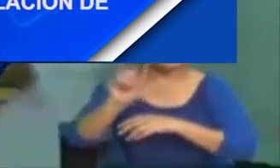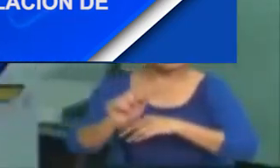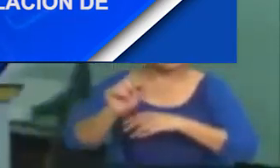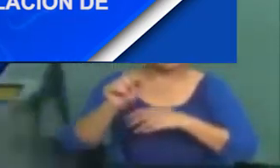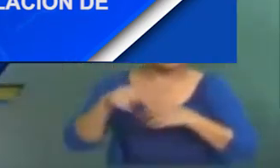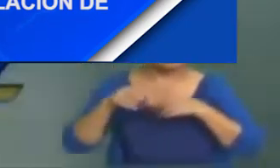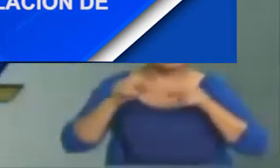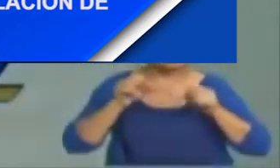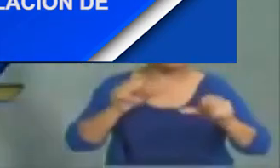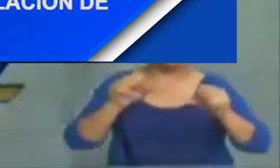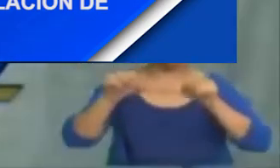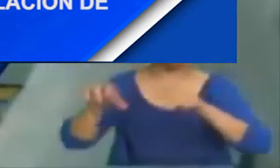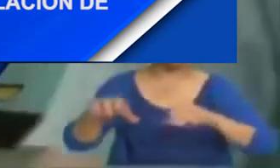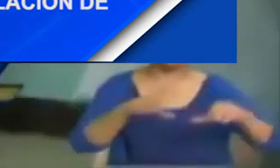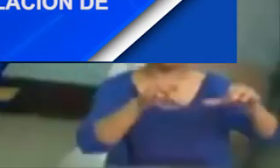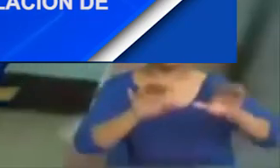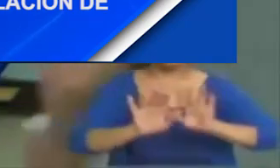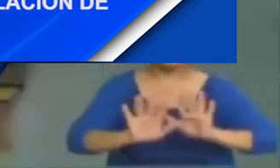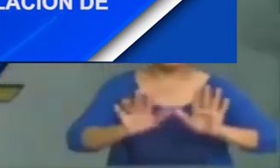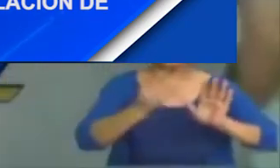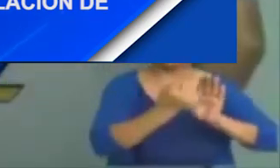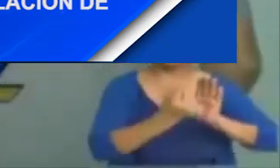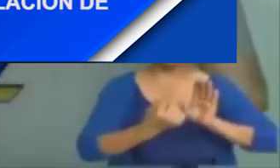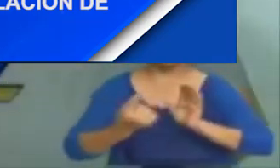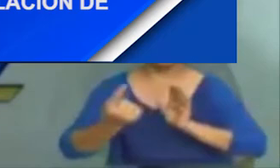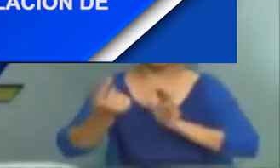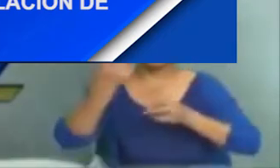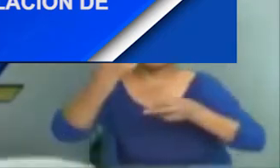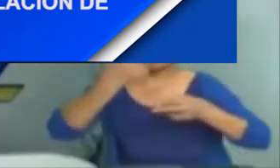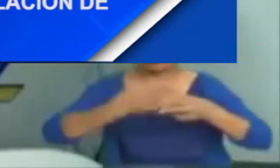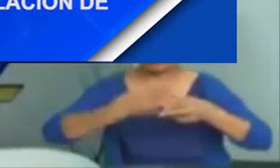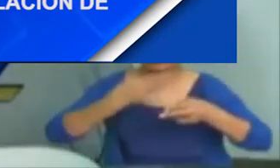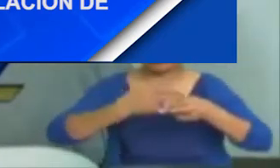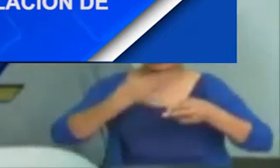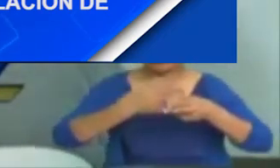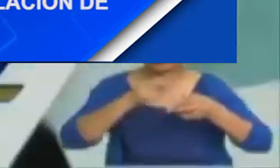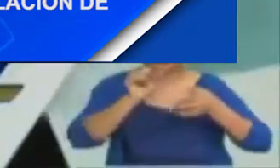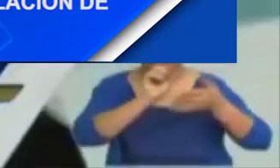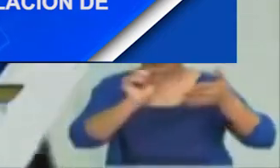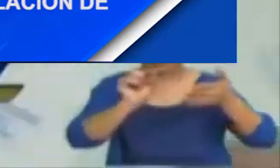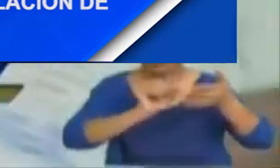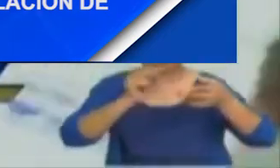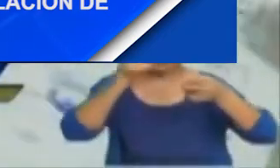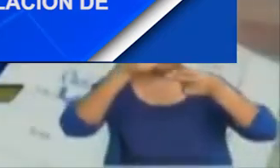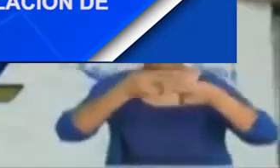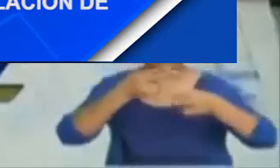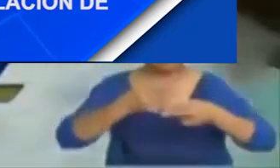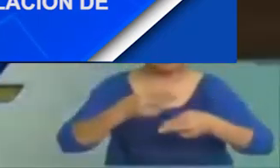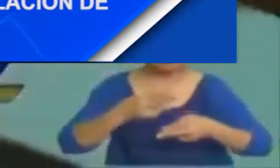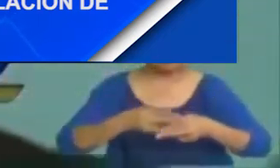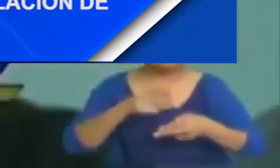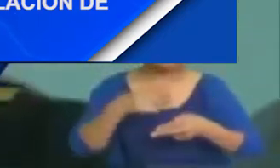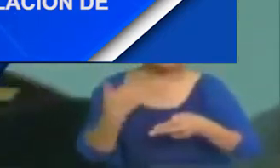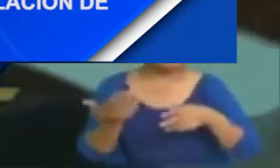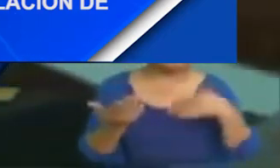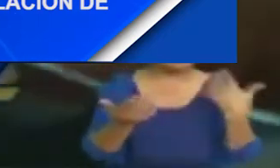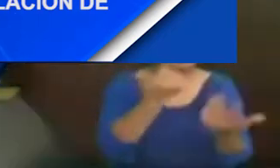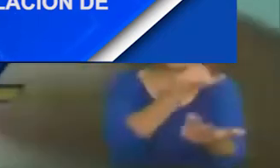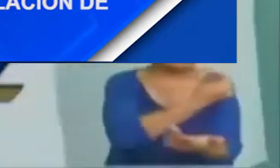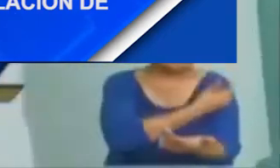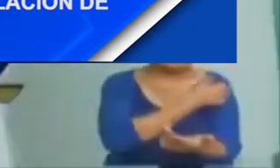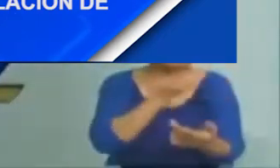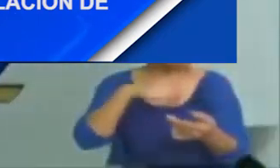esté cierta concreta vamos a informar y agradecer al país donante para